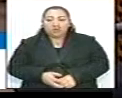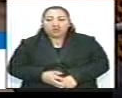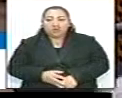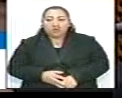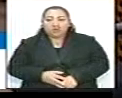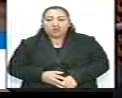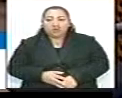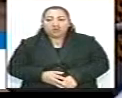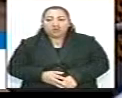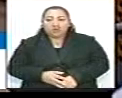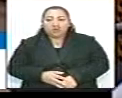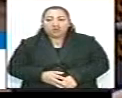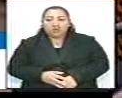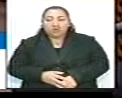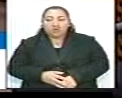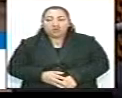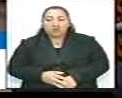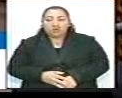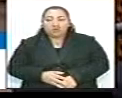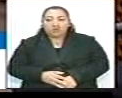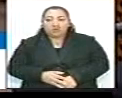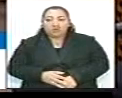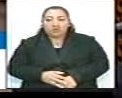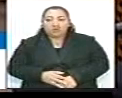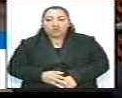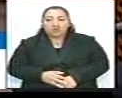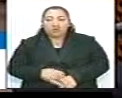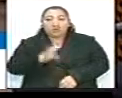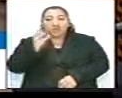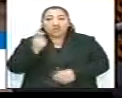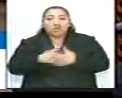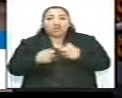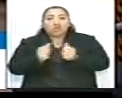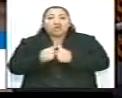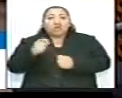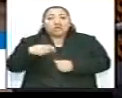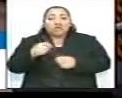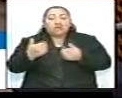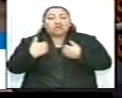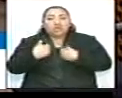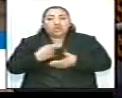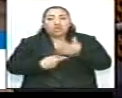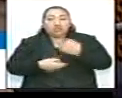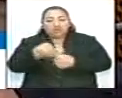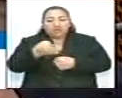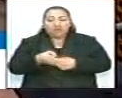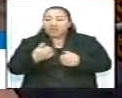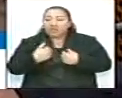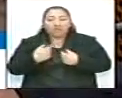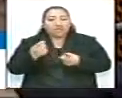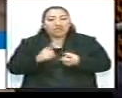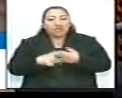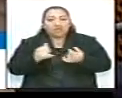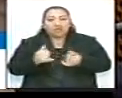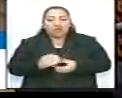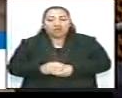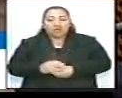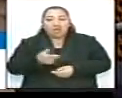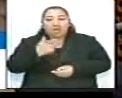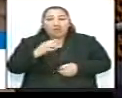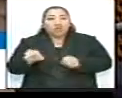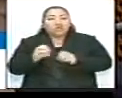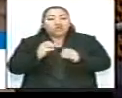proyectos cuando la necesidad tienen los que realmente no tienen hasta el momento ni siquiera agua